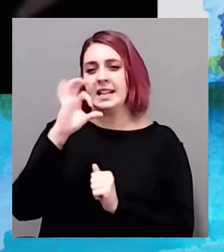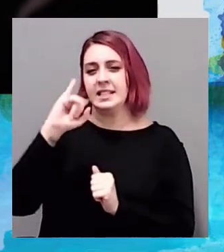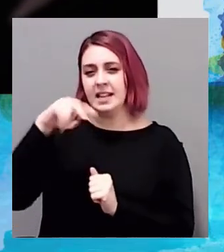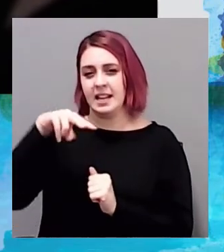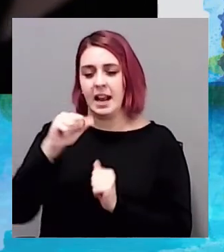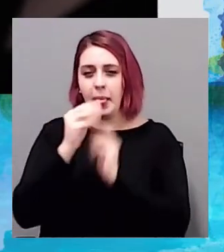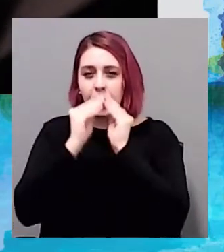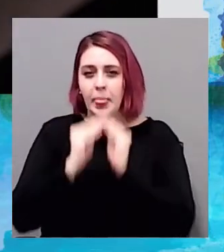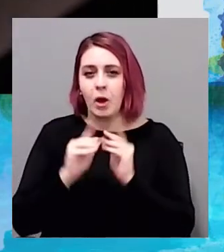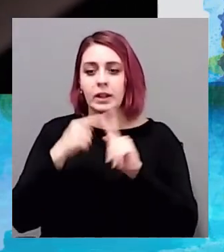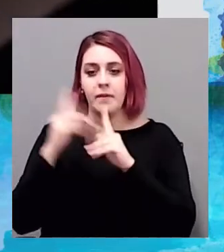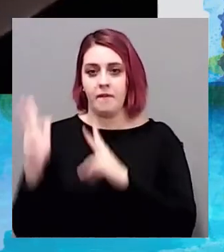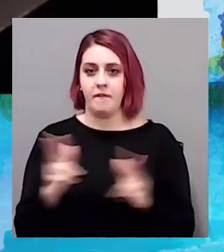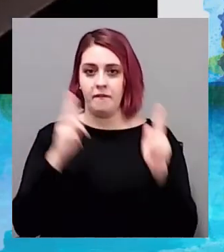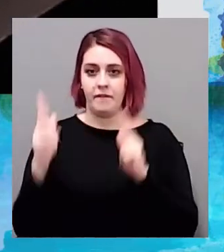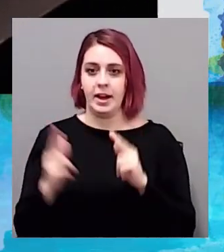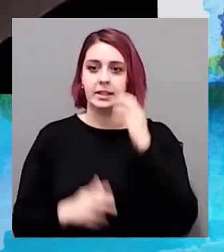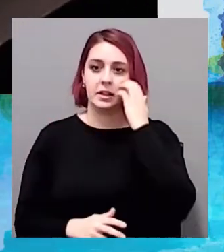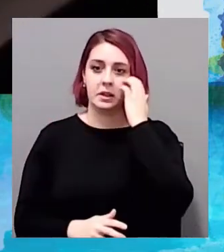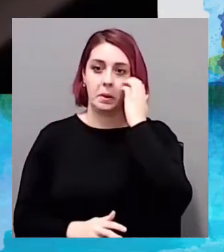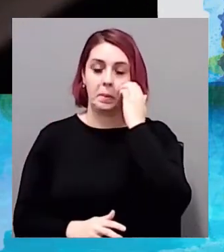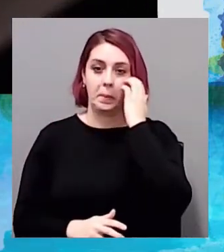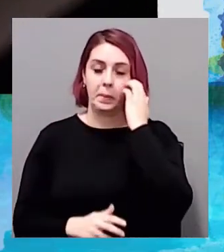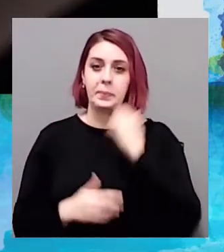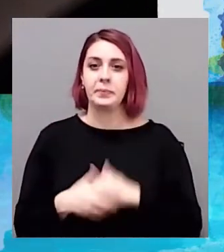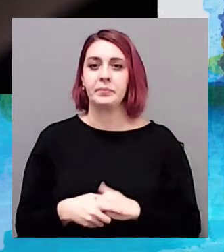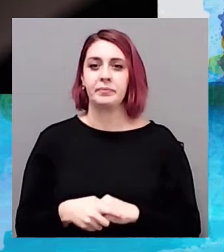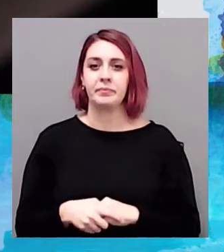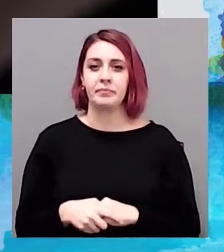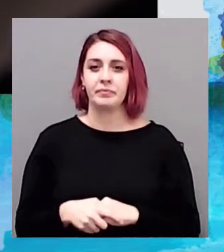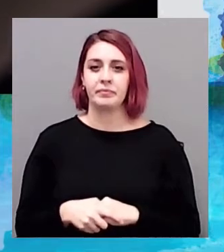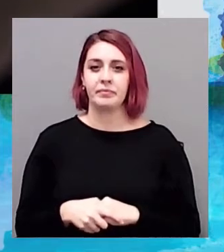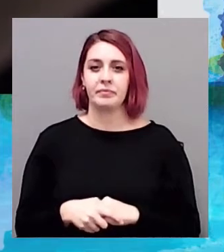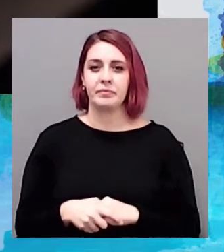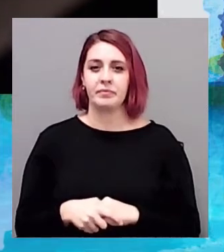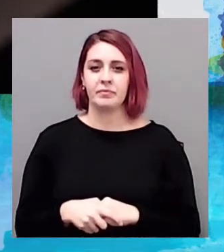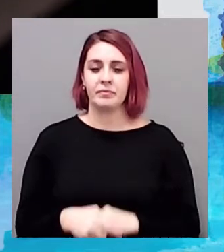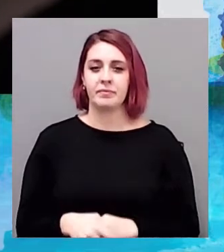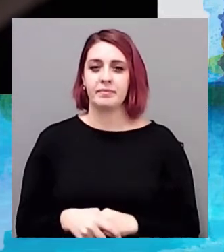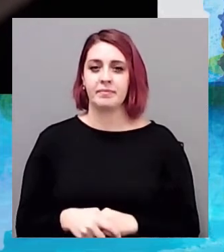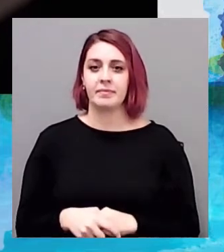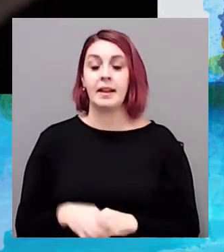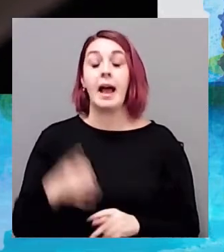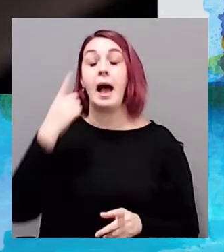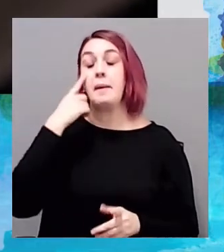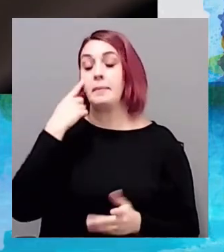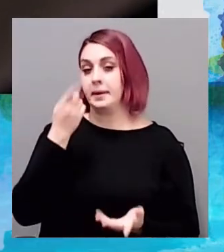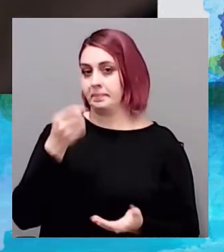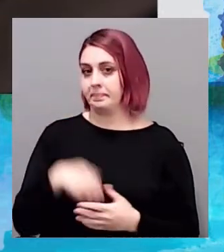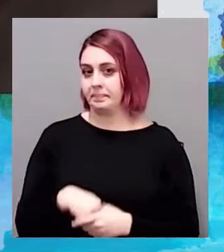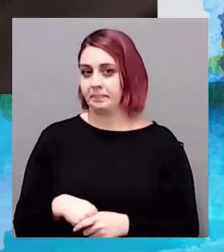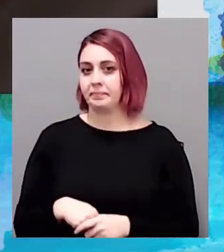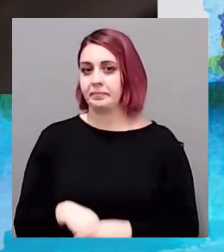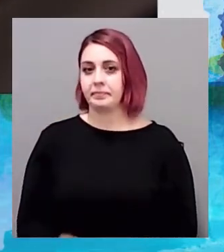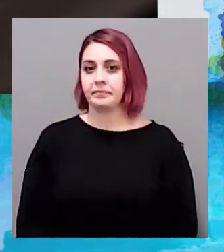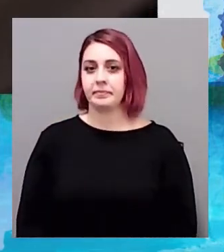las fases. Esta mano tiene una piedra que se puede hacer como un bifaz. Ah, mira, aquí está